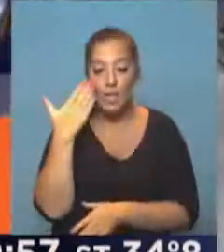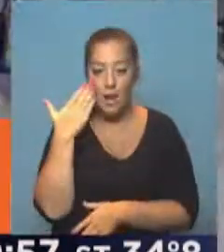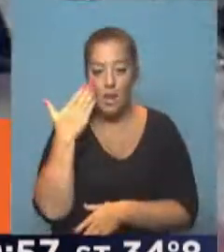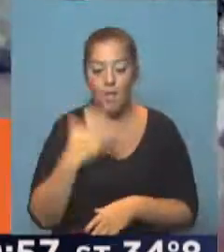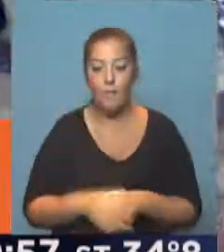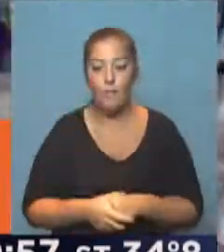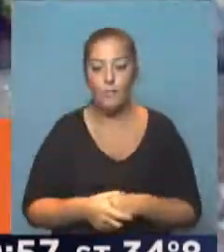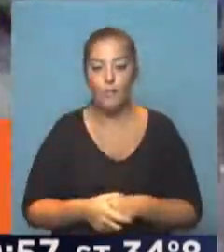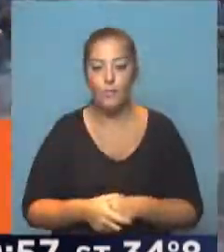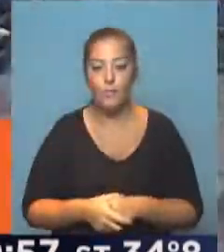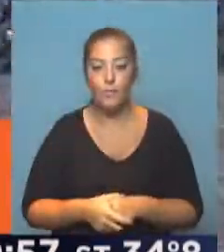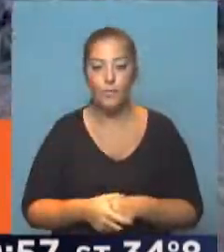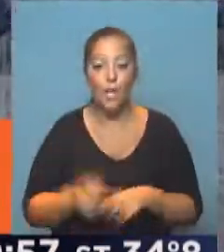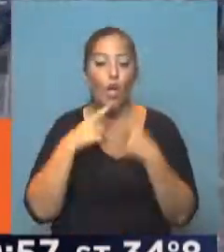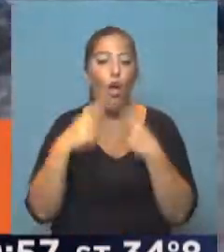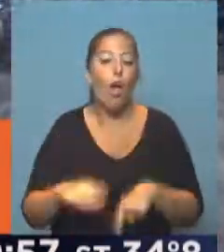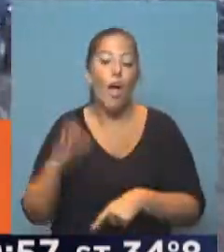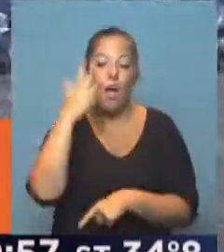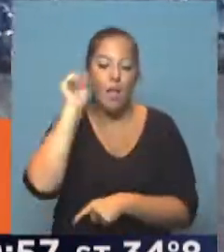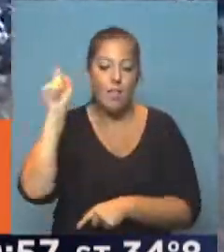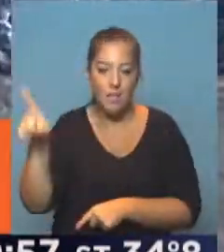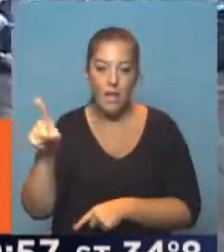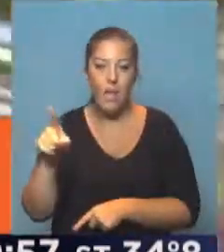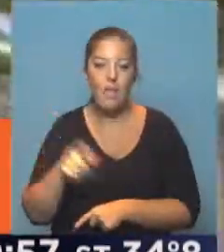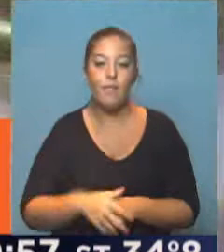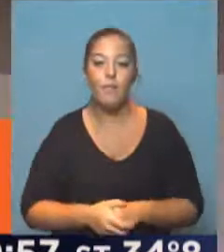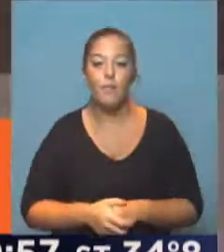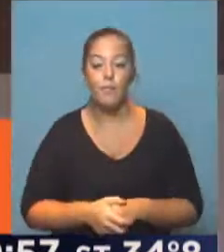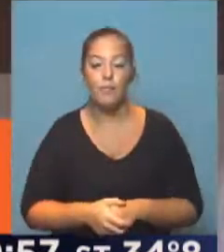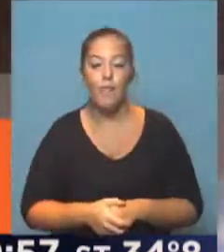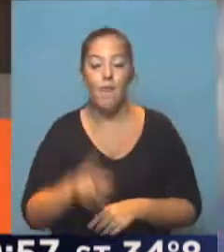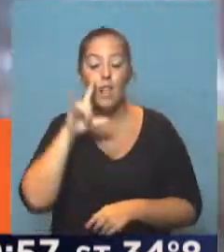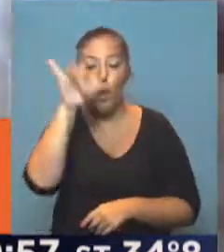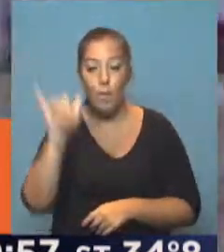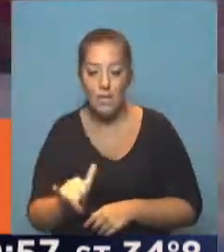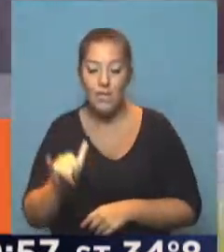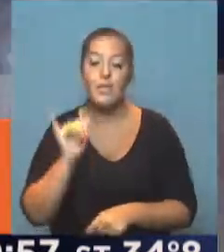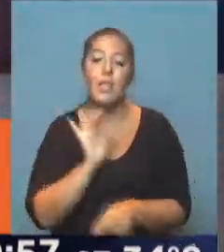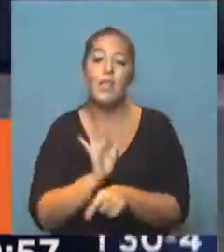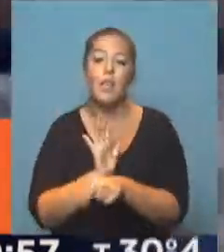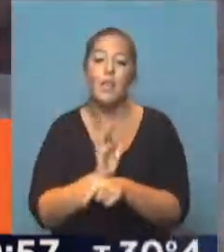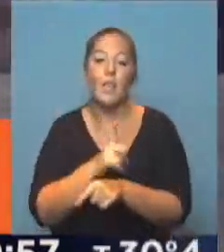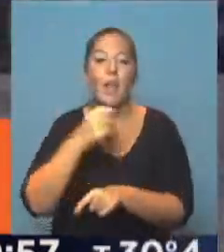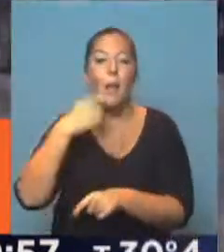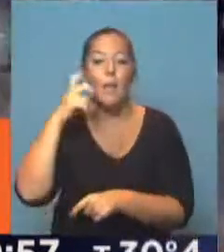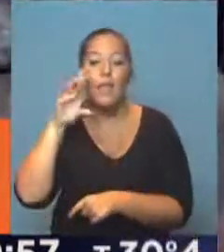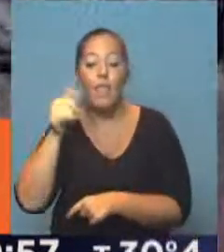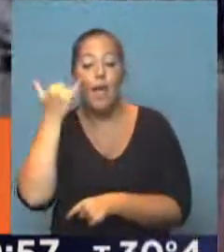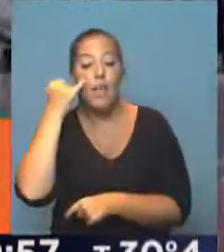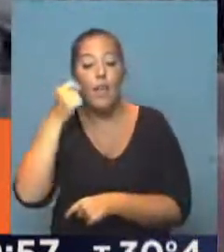tarde todo el color del carnaval allí en Vicente López, en este corsódromo, en la Prida y el Río,